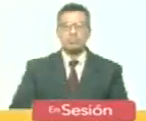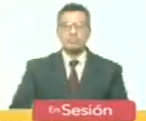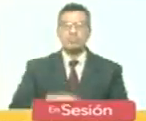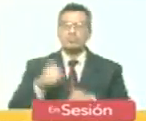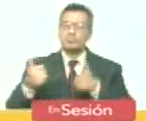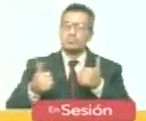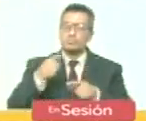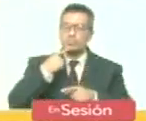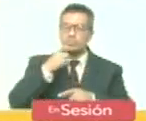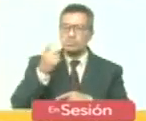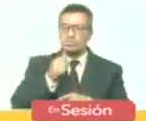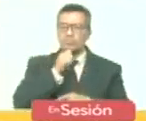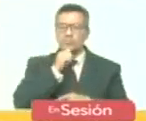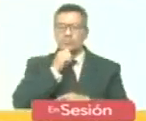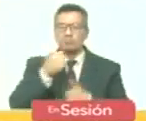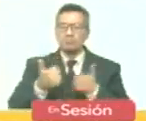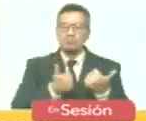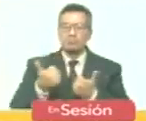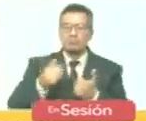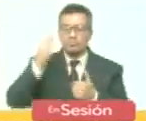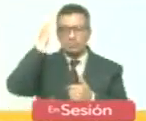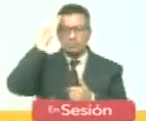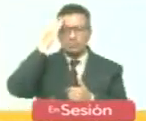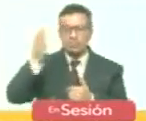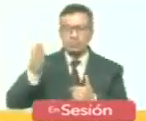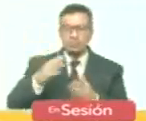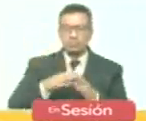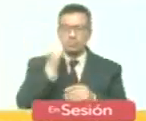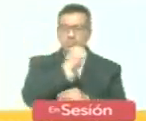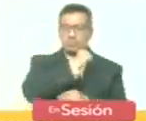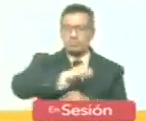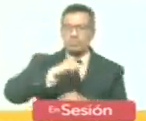¿Cuántos? ¿Quiénes sabían?